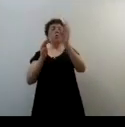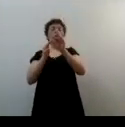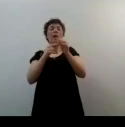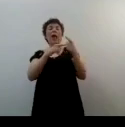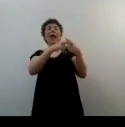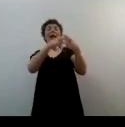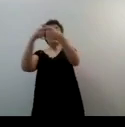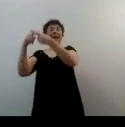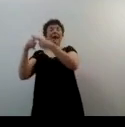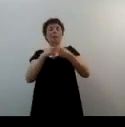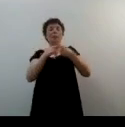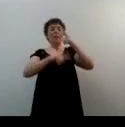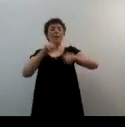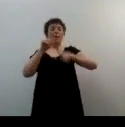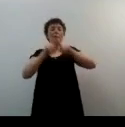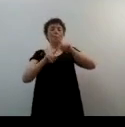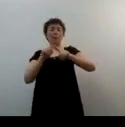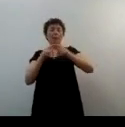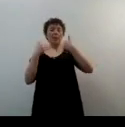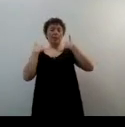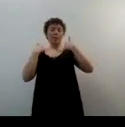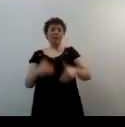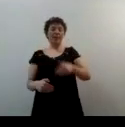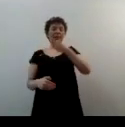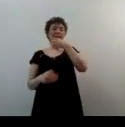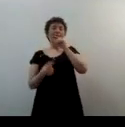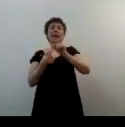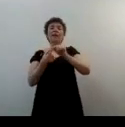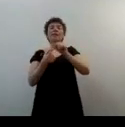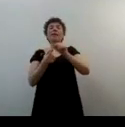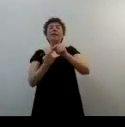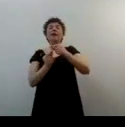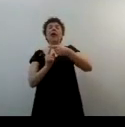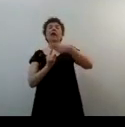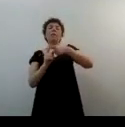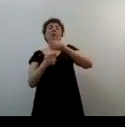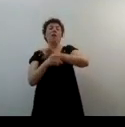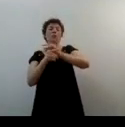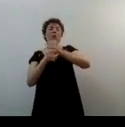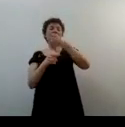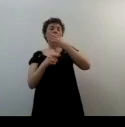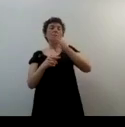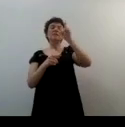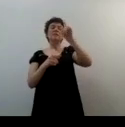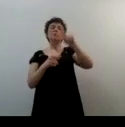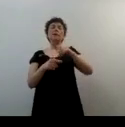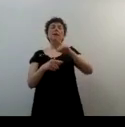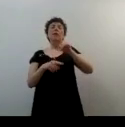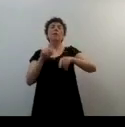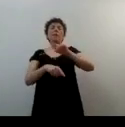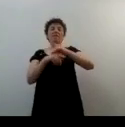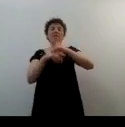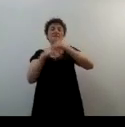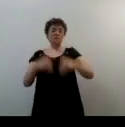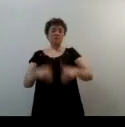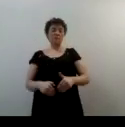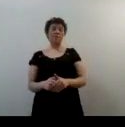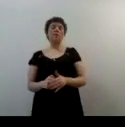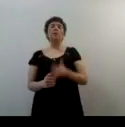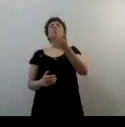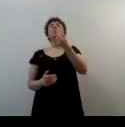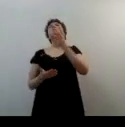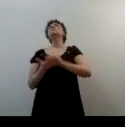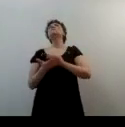cómo esté uno a nivel de la glucemia, obviamente, pero también a nivel de saciedad. O sea, que, por ejemplo, hay muchas veces